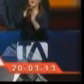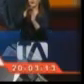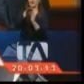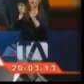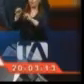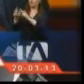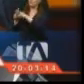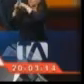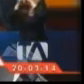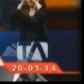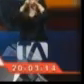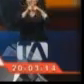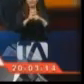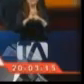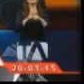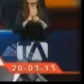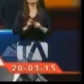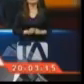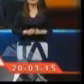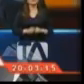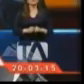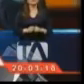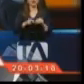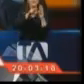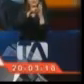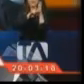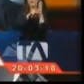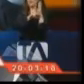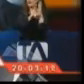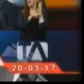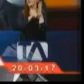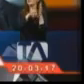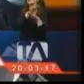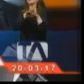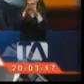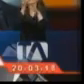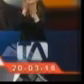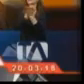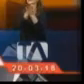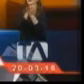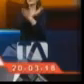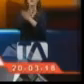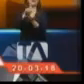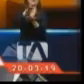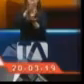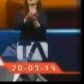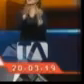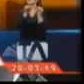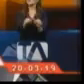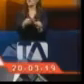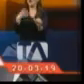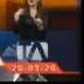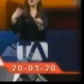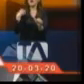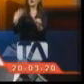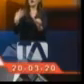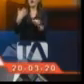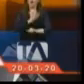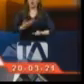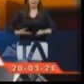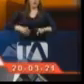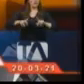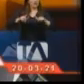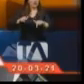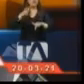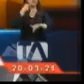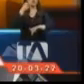techo, pero con unas reglas macrofiscales estables. Garantice y selle la palabra del presidente